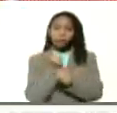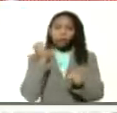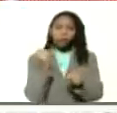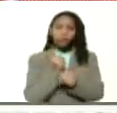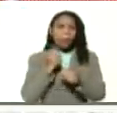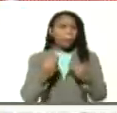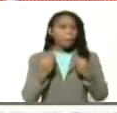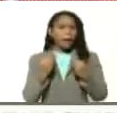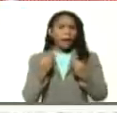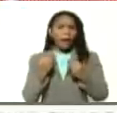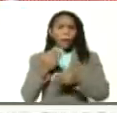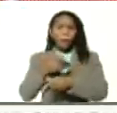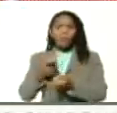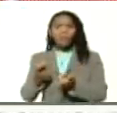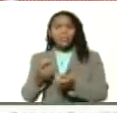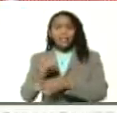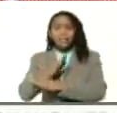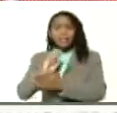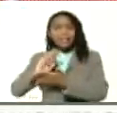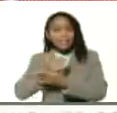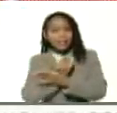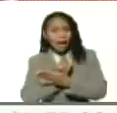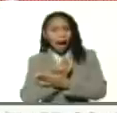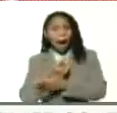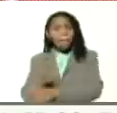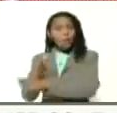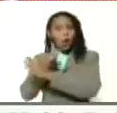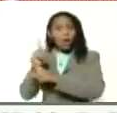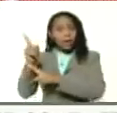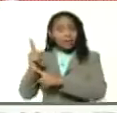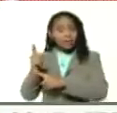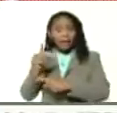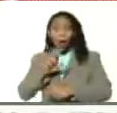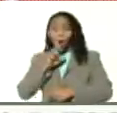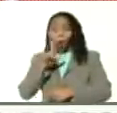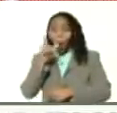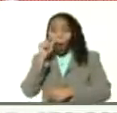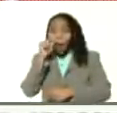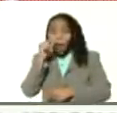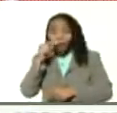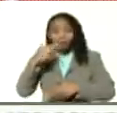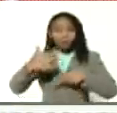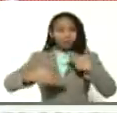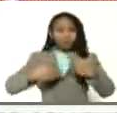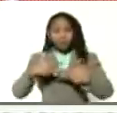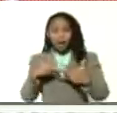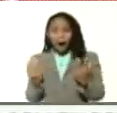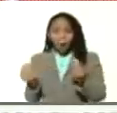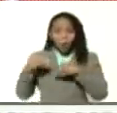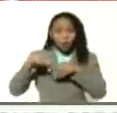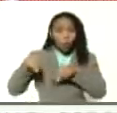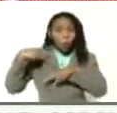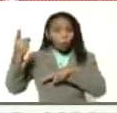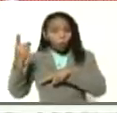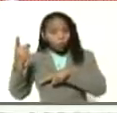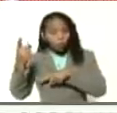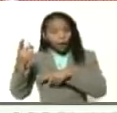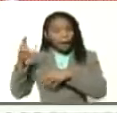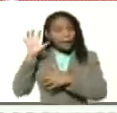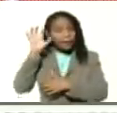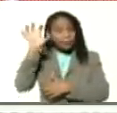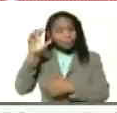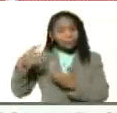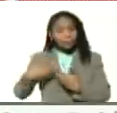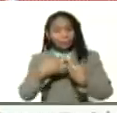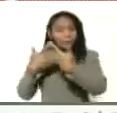para desbloquear los recursos que este criminal, en complicidad con el gobierno de Estados Unidos,